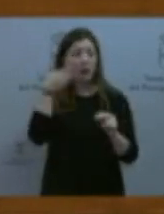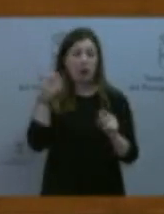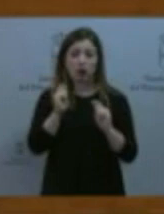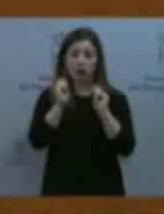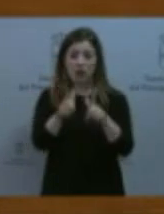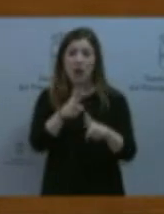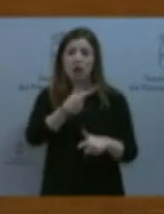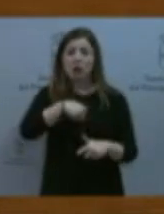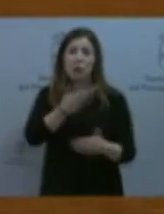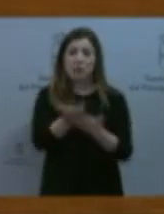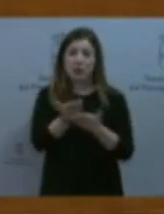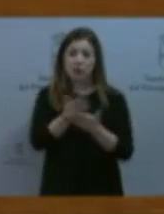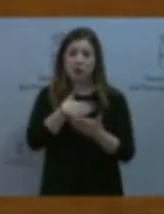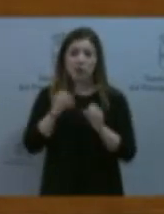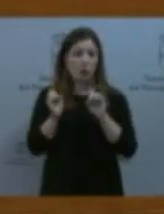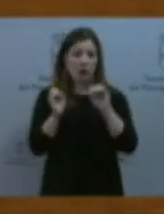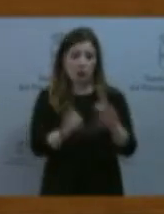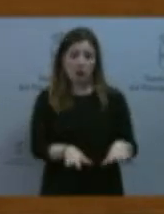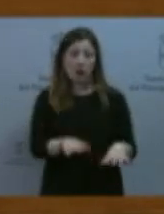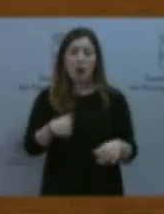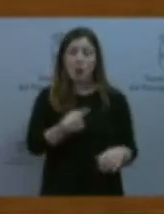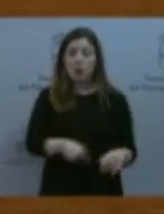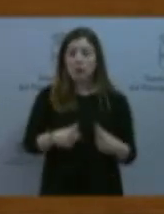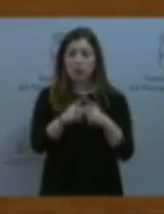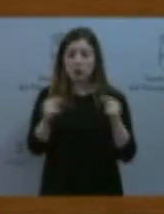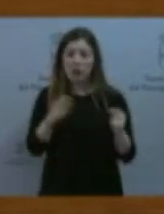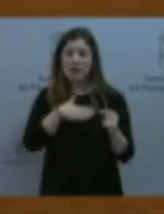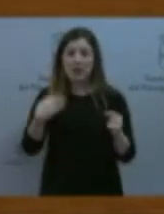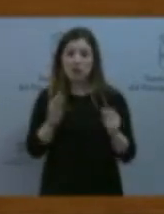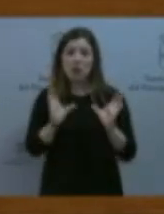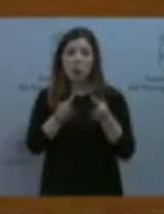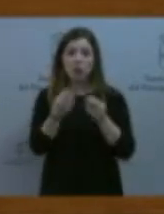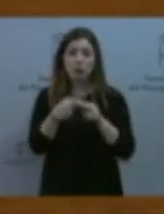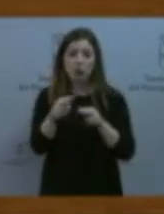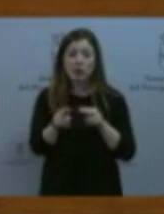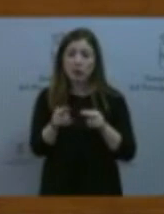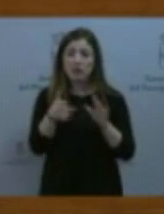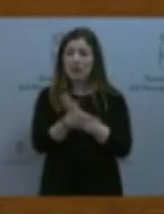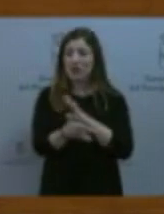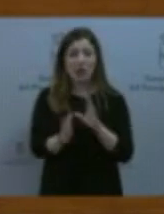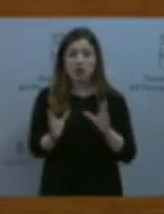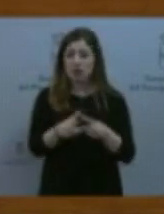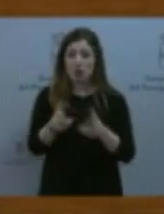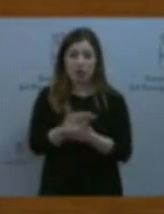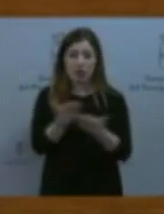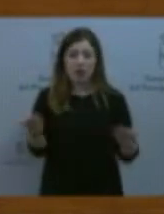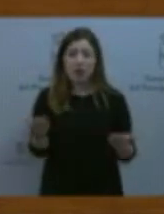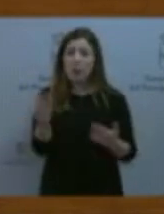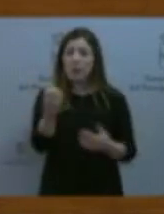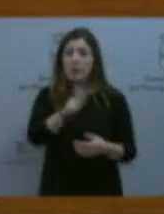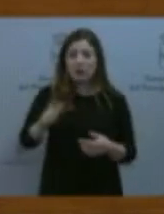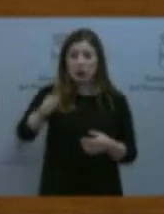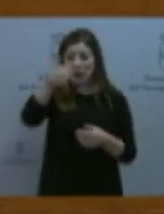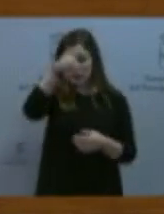Podemos Asturias queremos que la clase política sea el conjunto de la sociedad, que sean los ciudadanos y ciudadanas quienes ejerzan el poder que les es